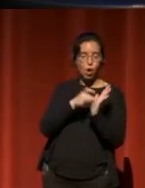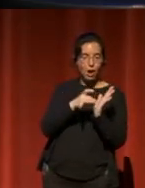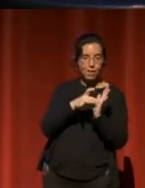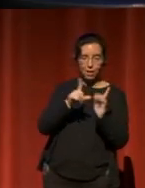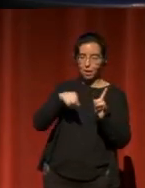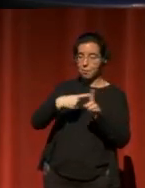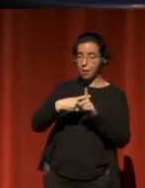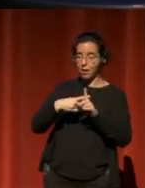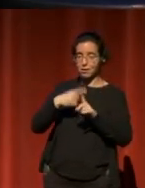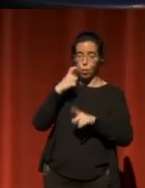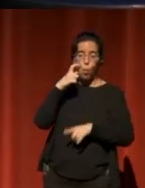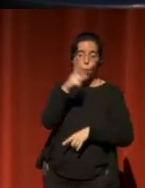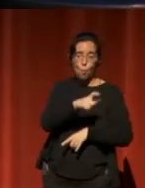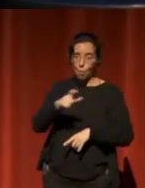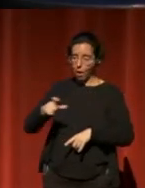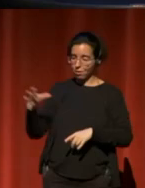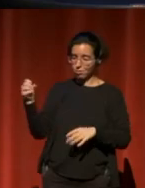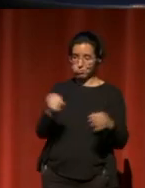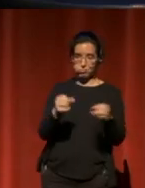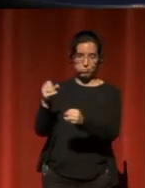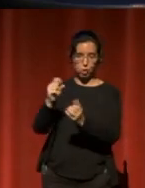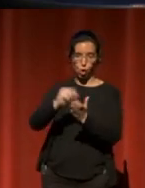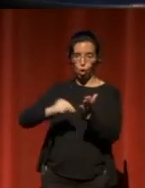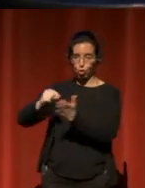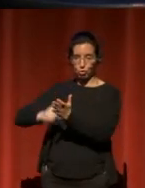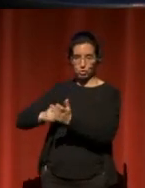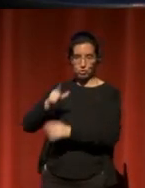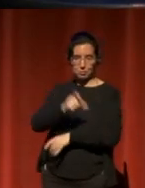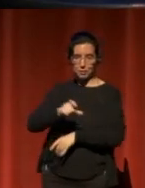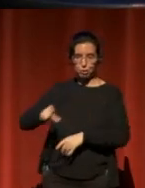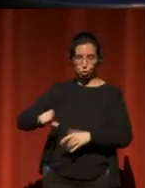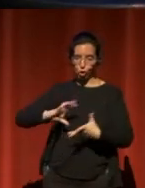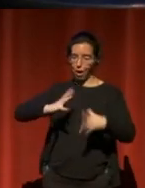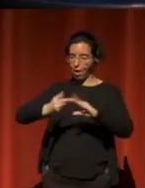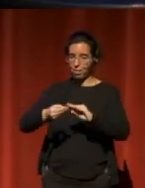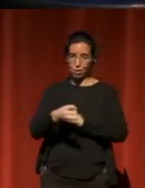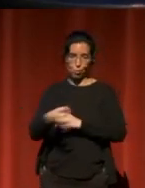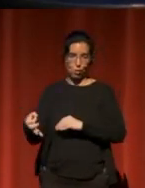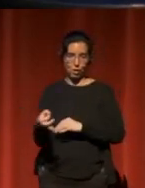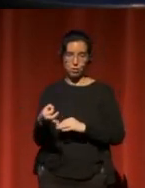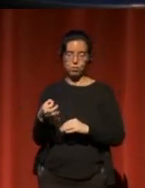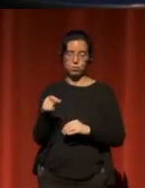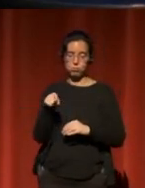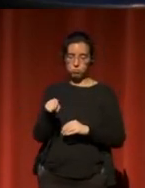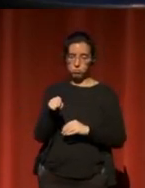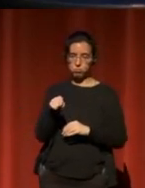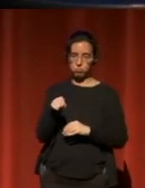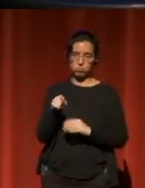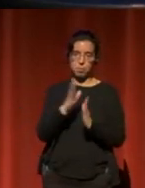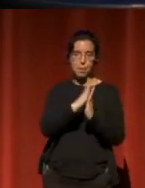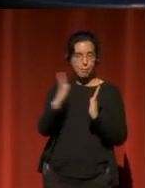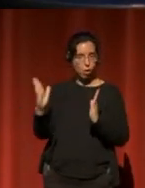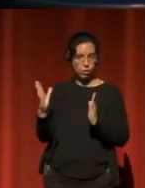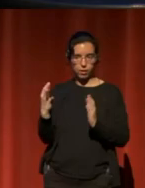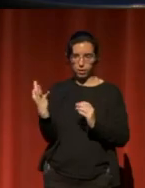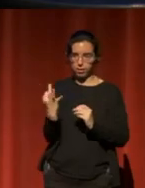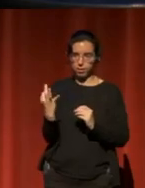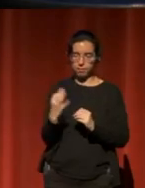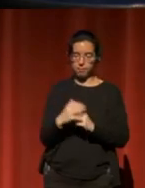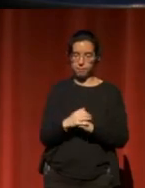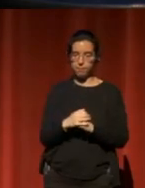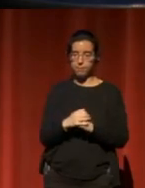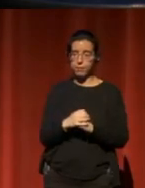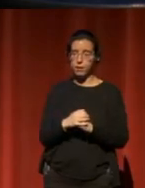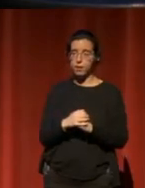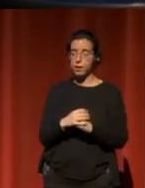humanos, ¿no?, que dotar de medios humanos y medios humanos adecuados a estas bibliotecas.